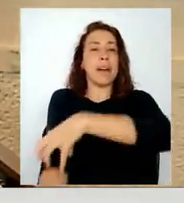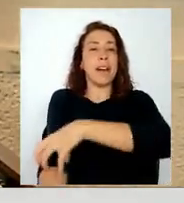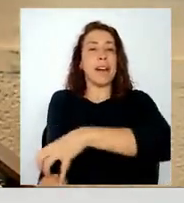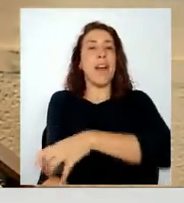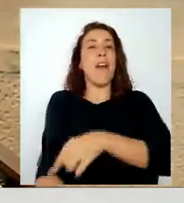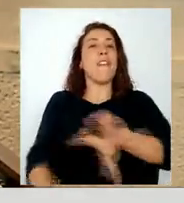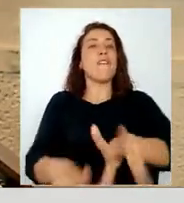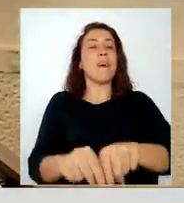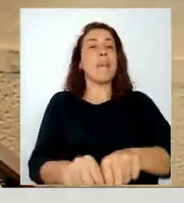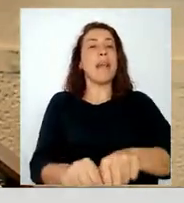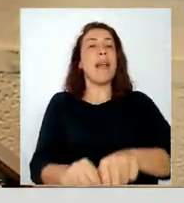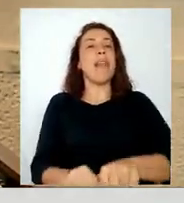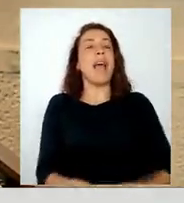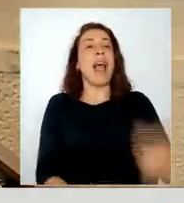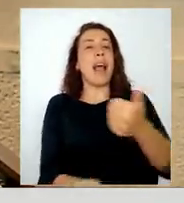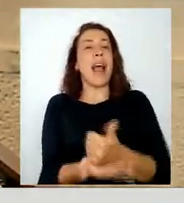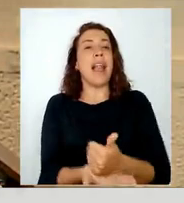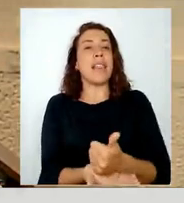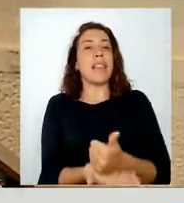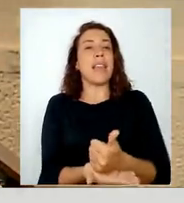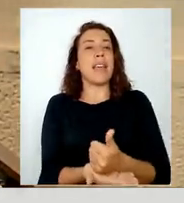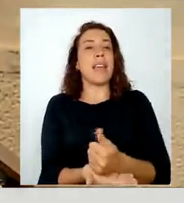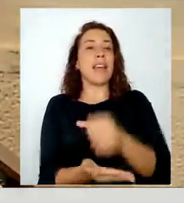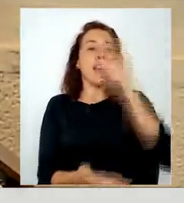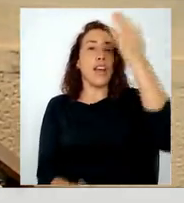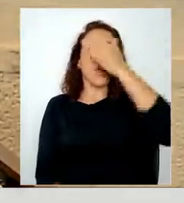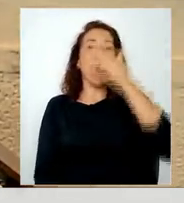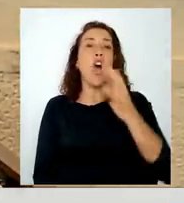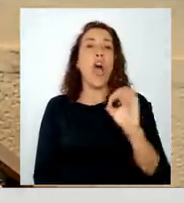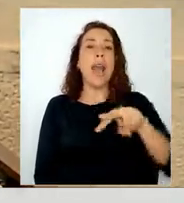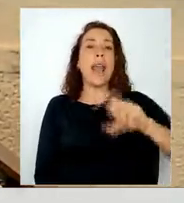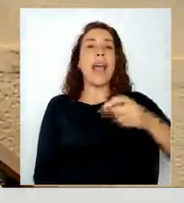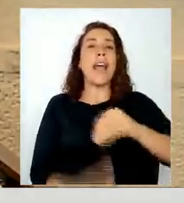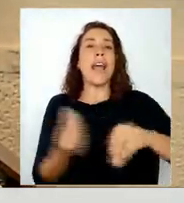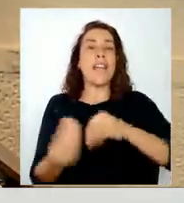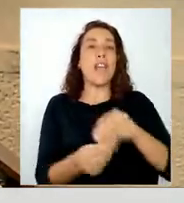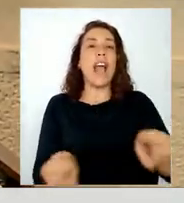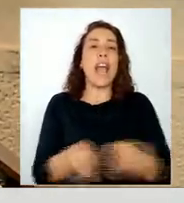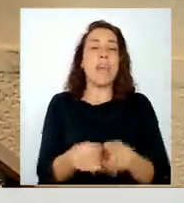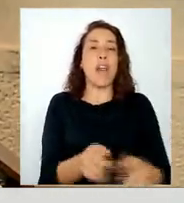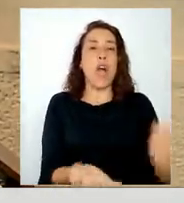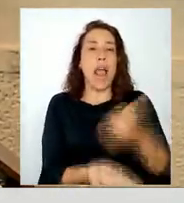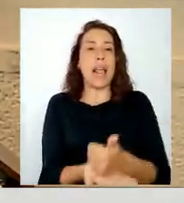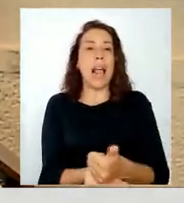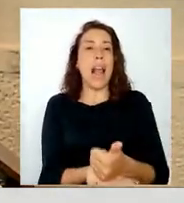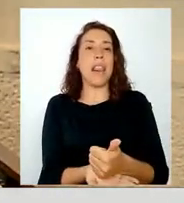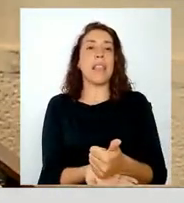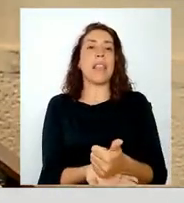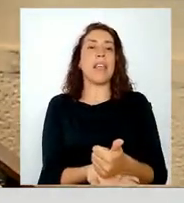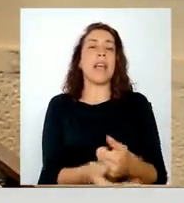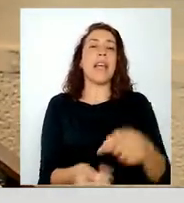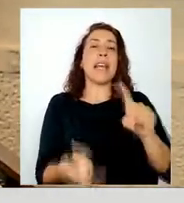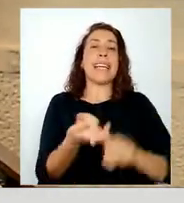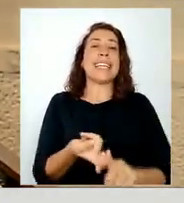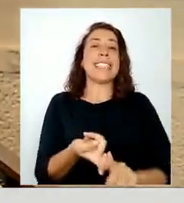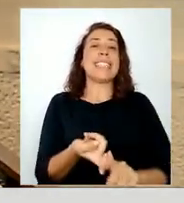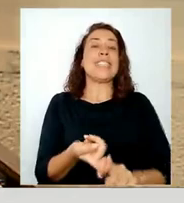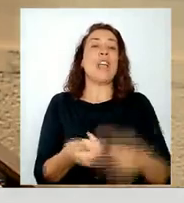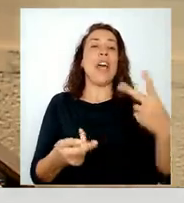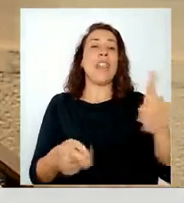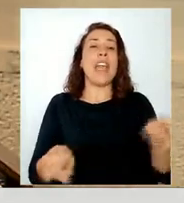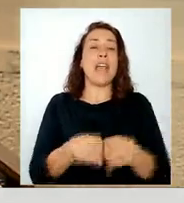una ong que está involucrada el hermano el alcalde que está la señora del hermano que lo dirige